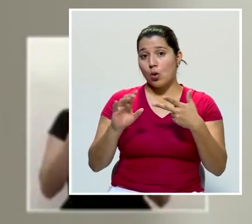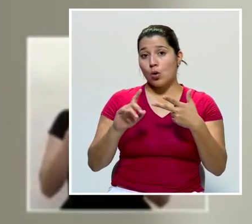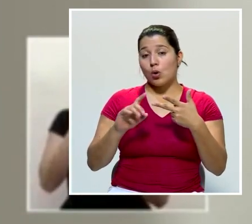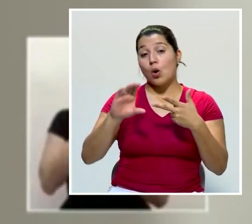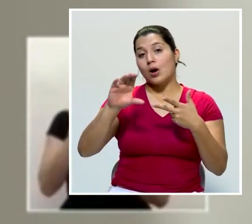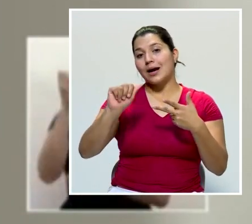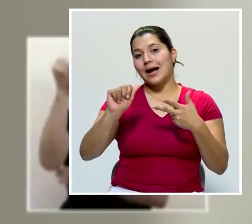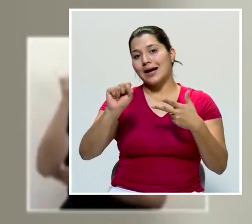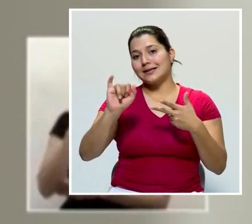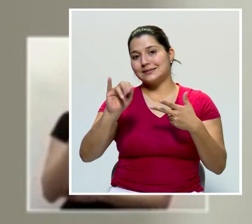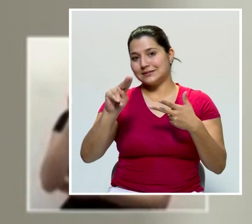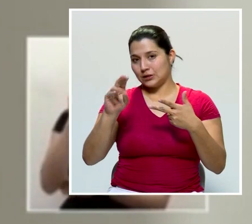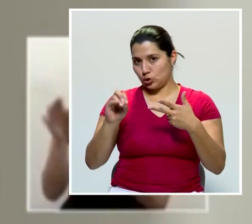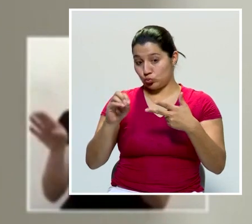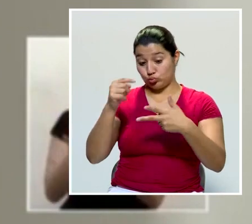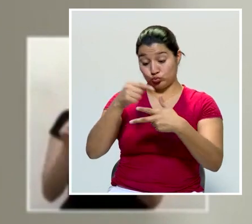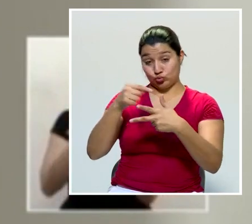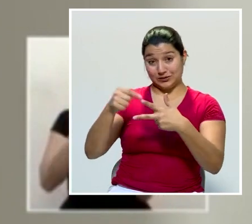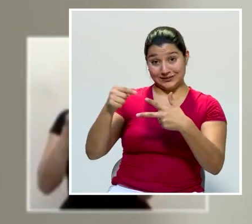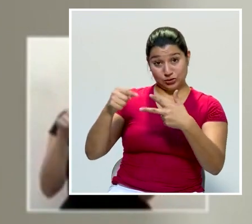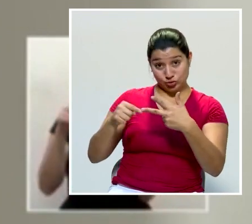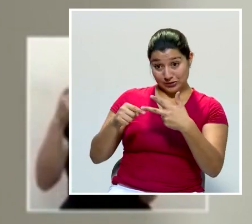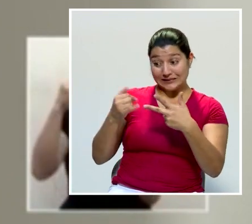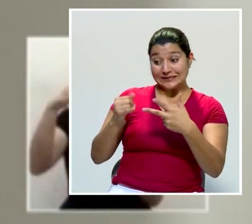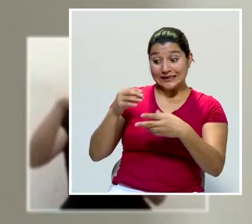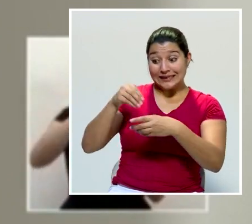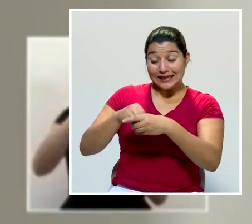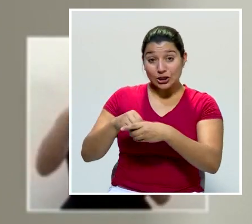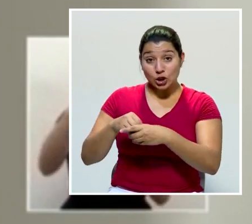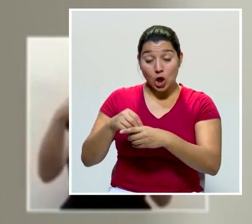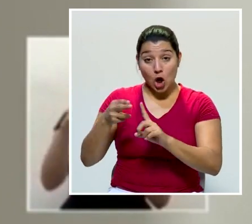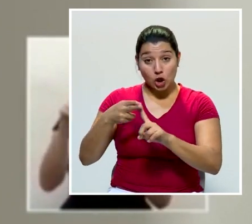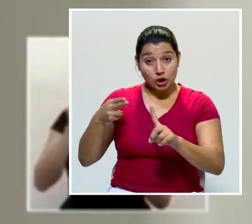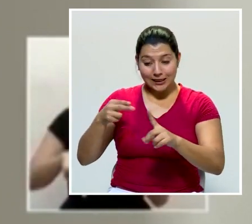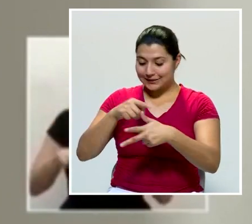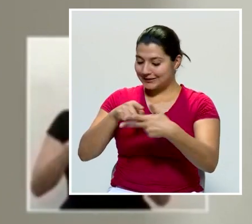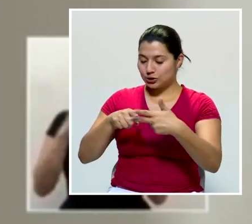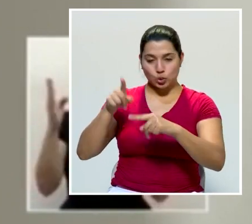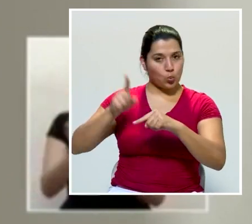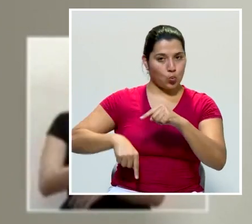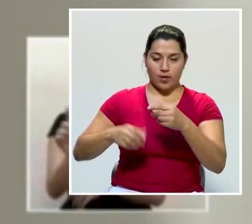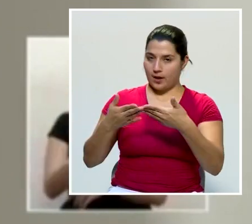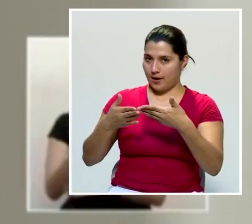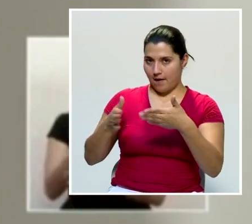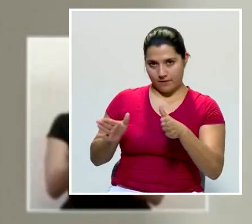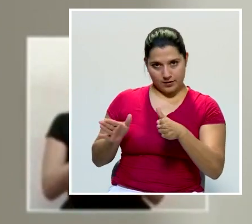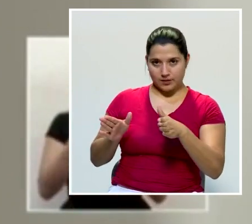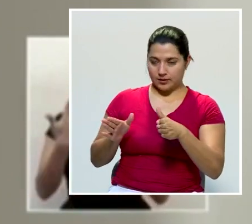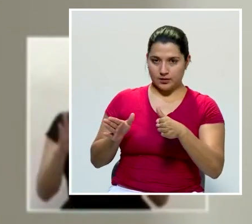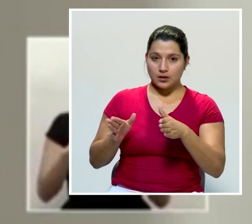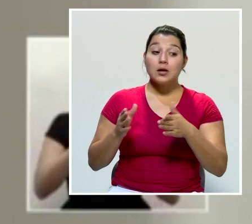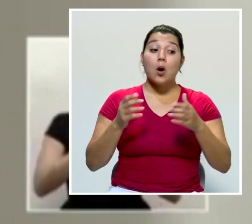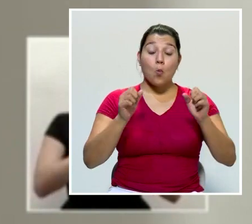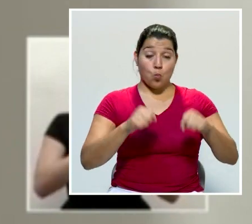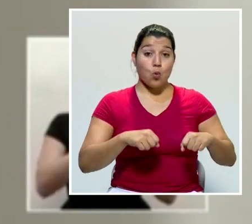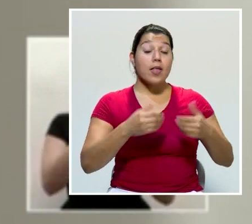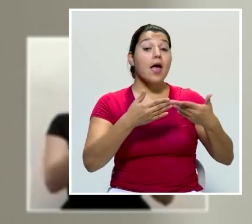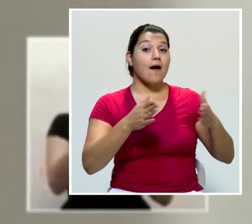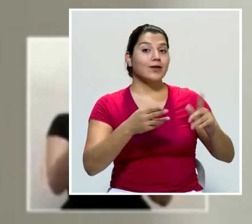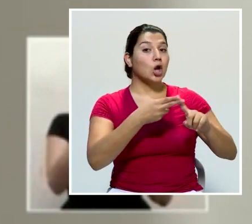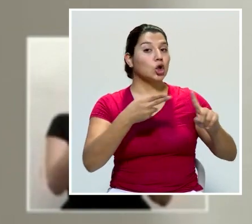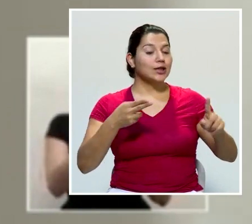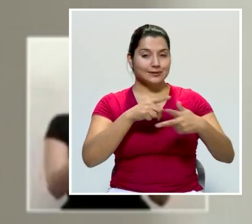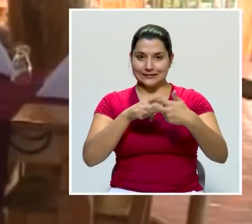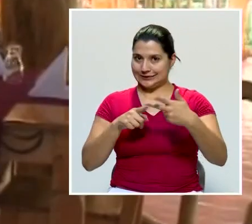discotecas o casinos también. Esos tres que estén dentro de un hotel no pueden estar abiertos, a pesar de que ya se les permitirá a partir del 16